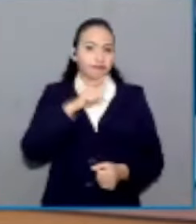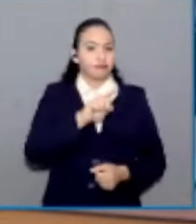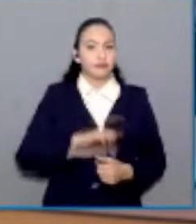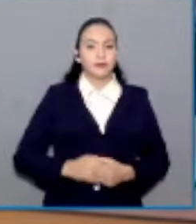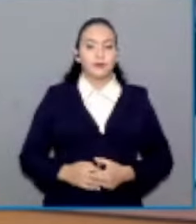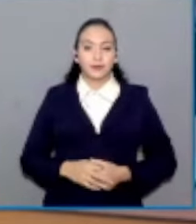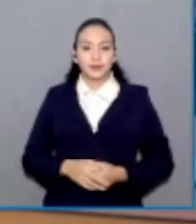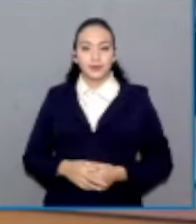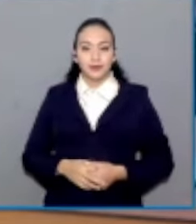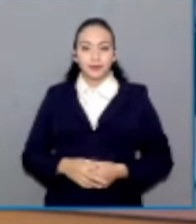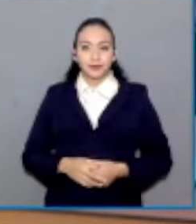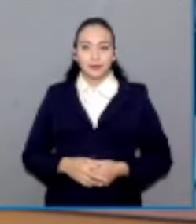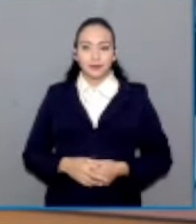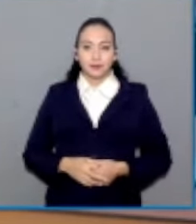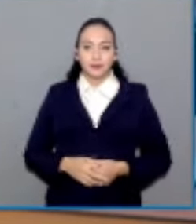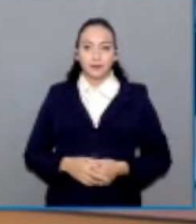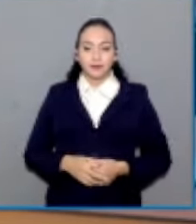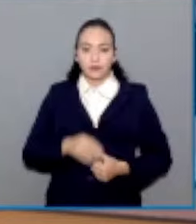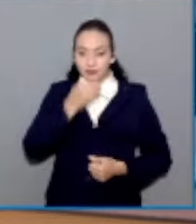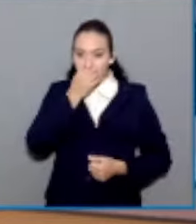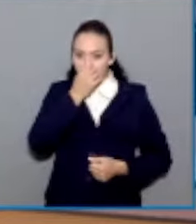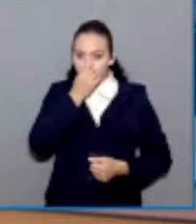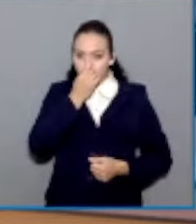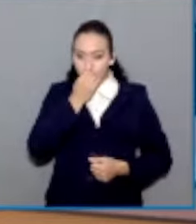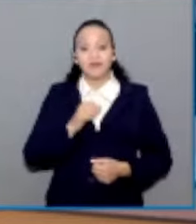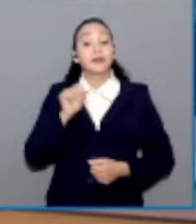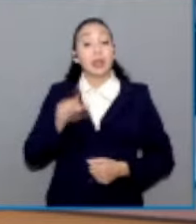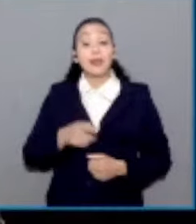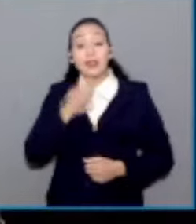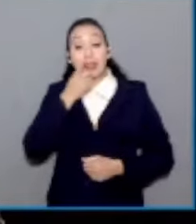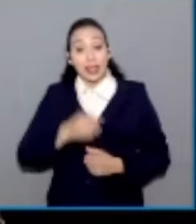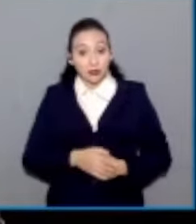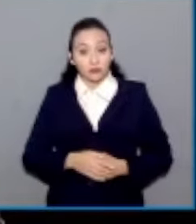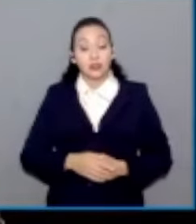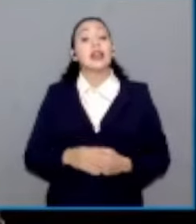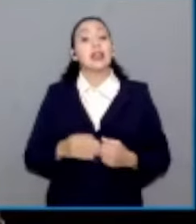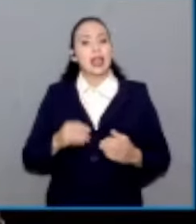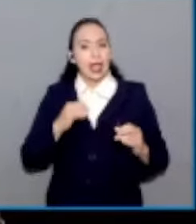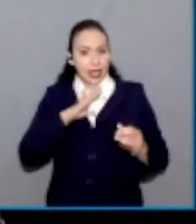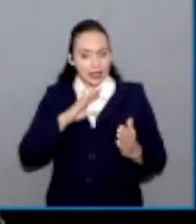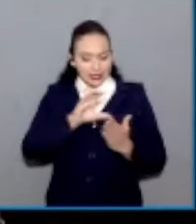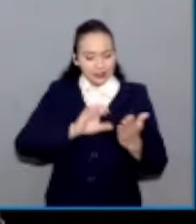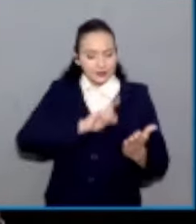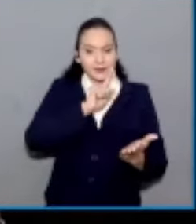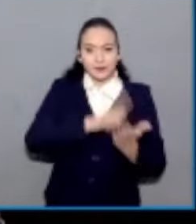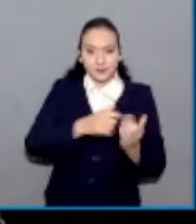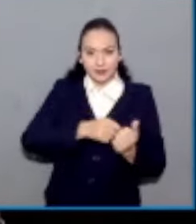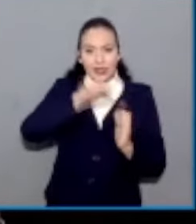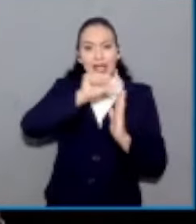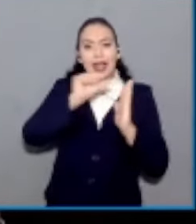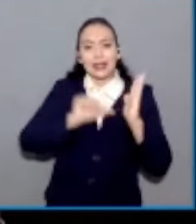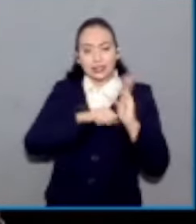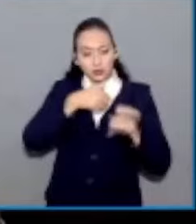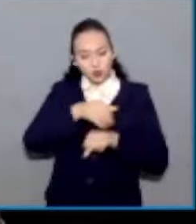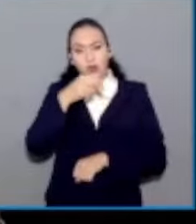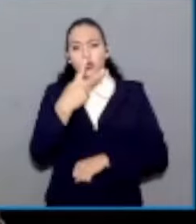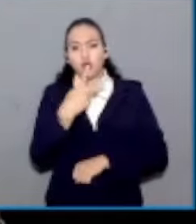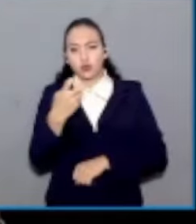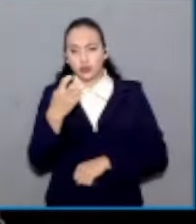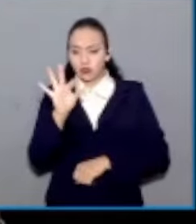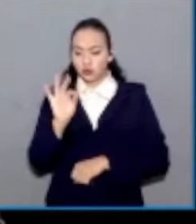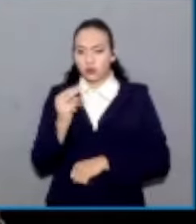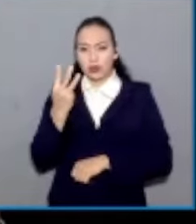la primera sala también determinó que es inconstitucional el artículo 243 párrafo tercero del Código Penal